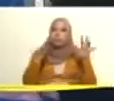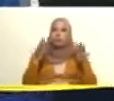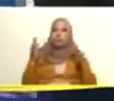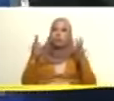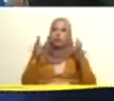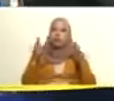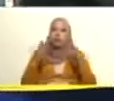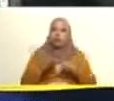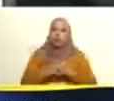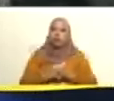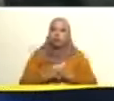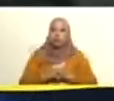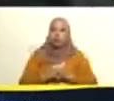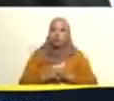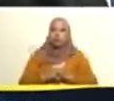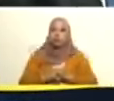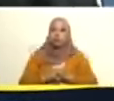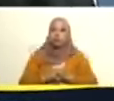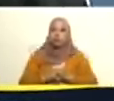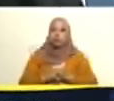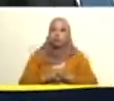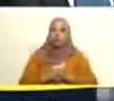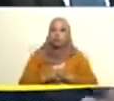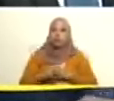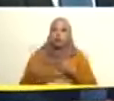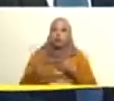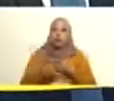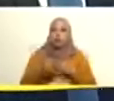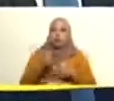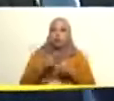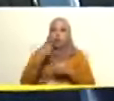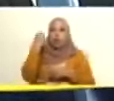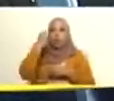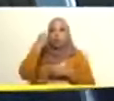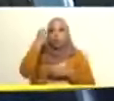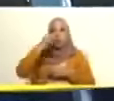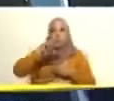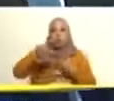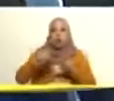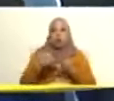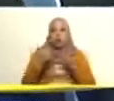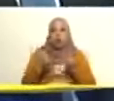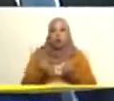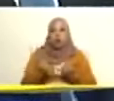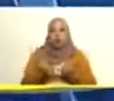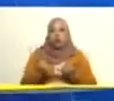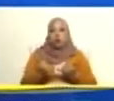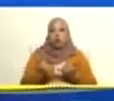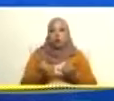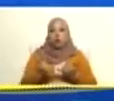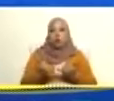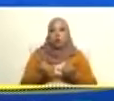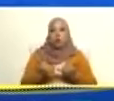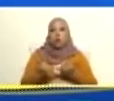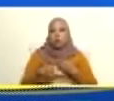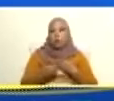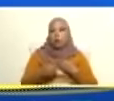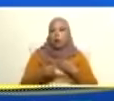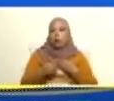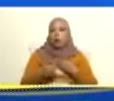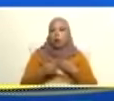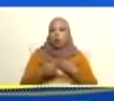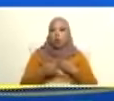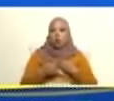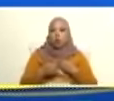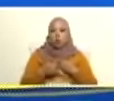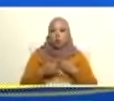va a tener sin duda un impacto en la producción nacional en estos sectores, bueno, que tienen,